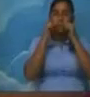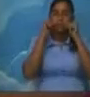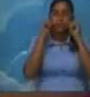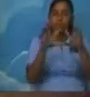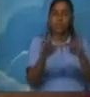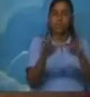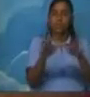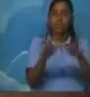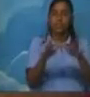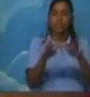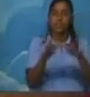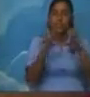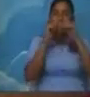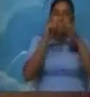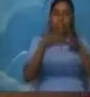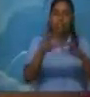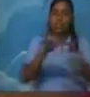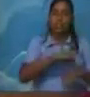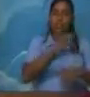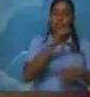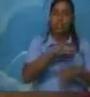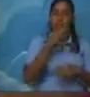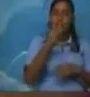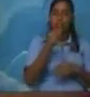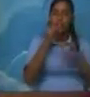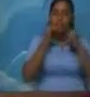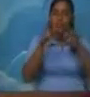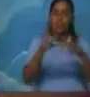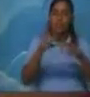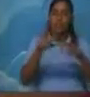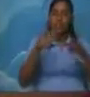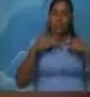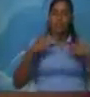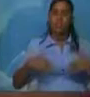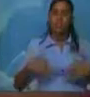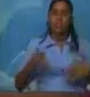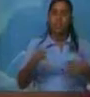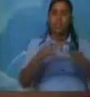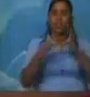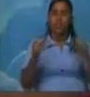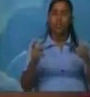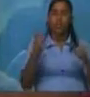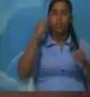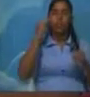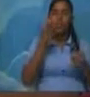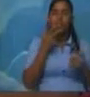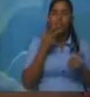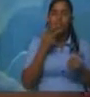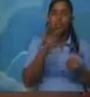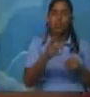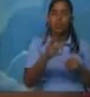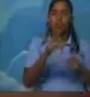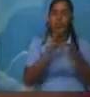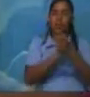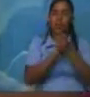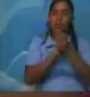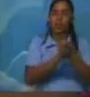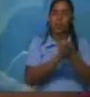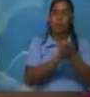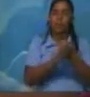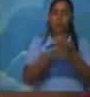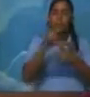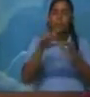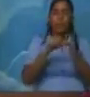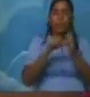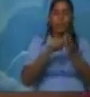Bendiciones bendiciones espirituales físicas y materiales por ejemplo amigo que me escuchas donde